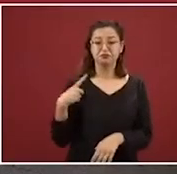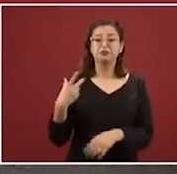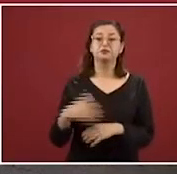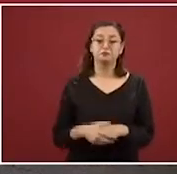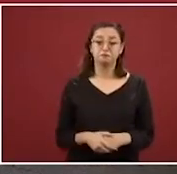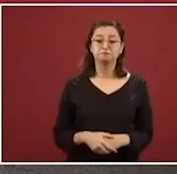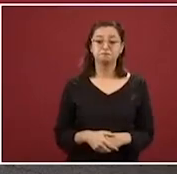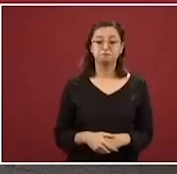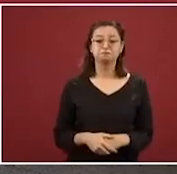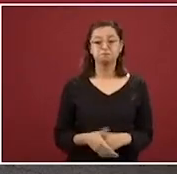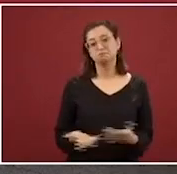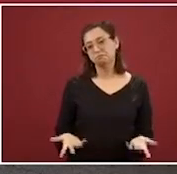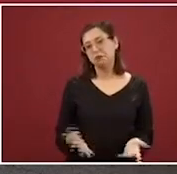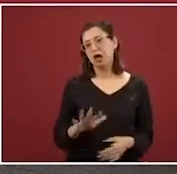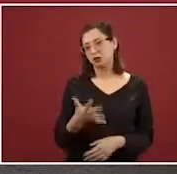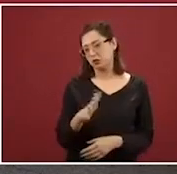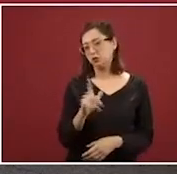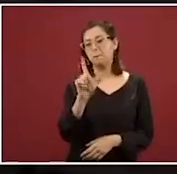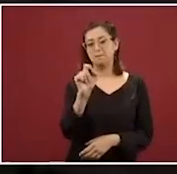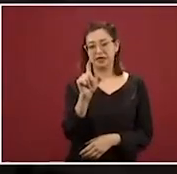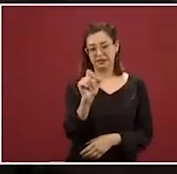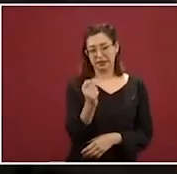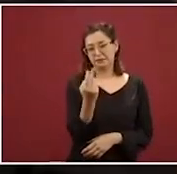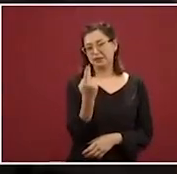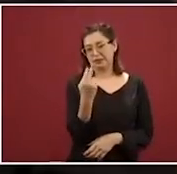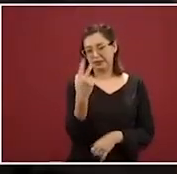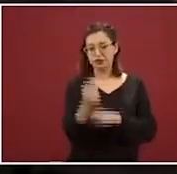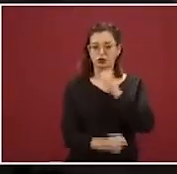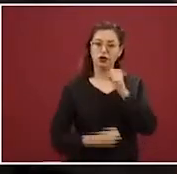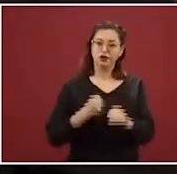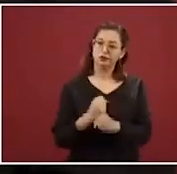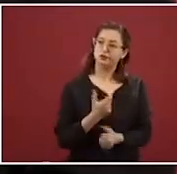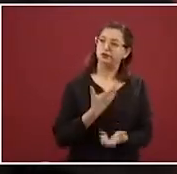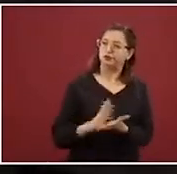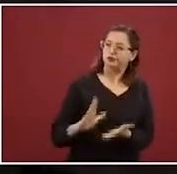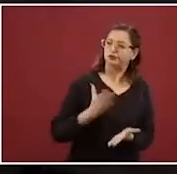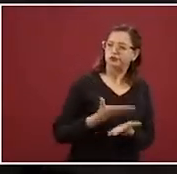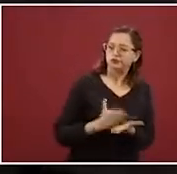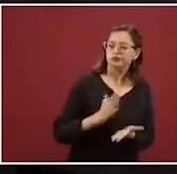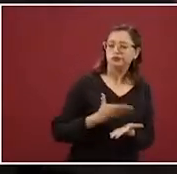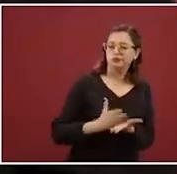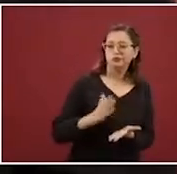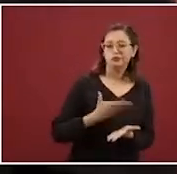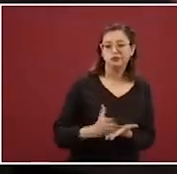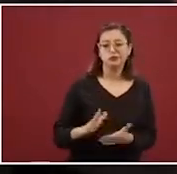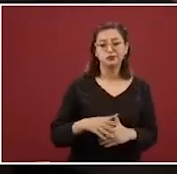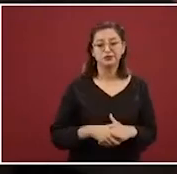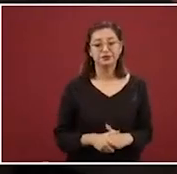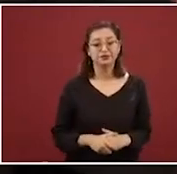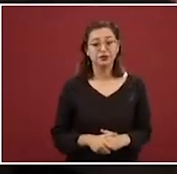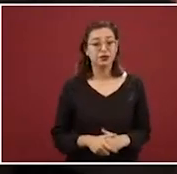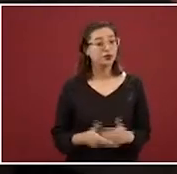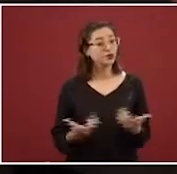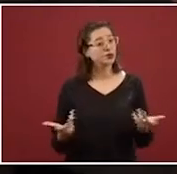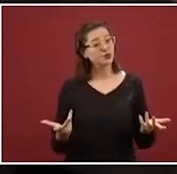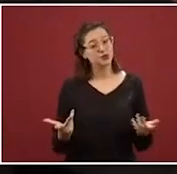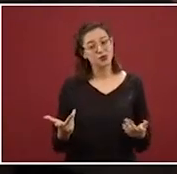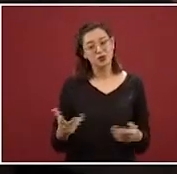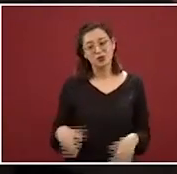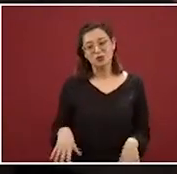y sí, son como 20 o 25 años que van a estar pagando. Son de esas cosas